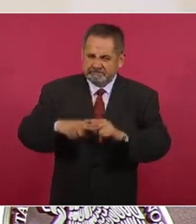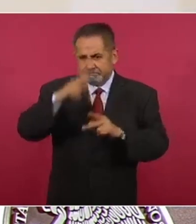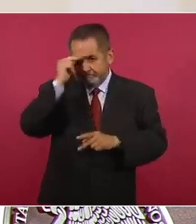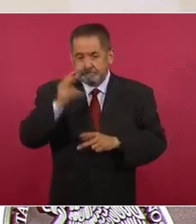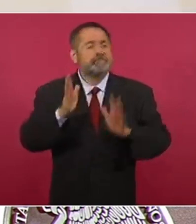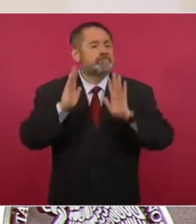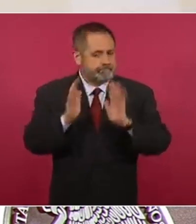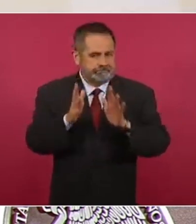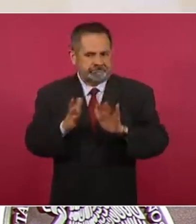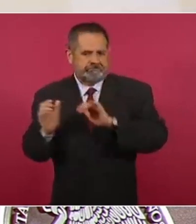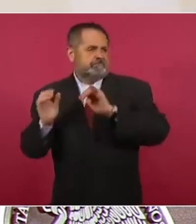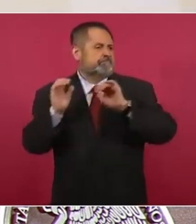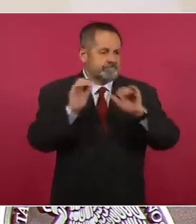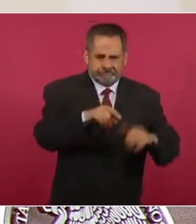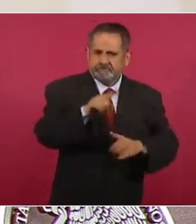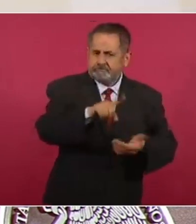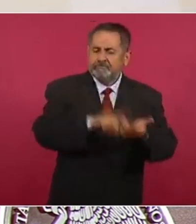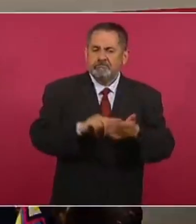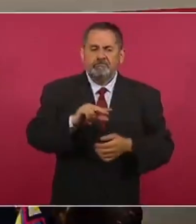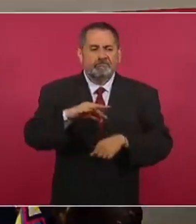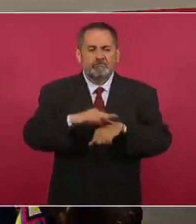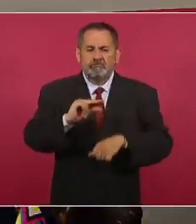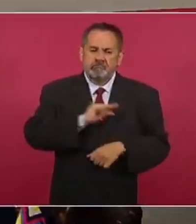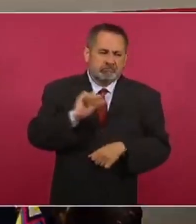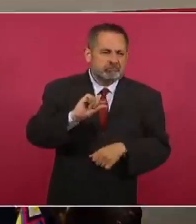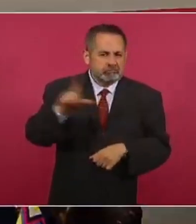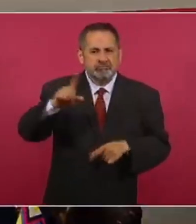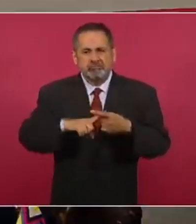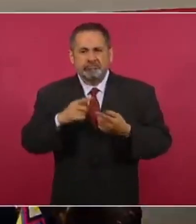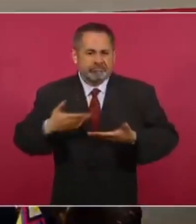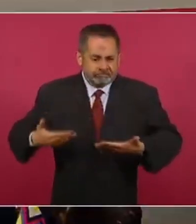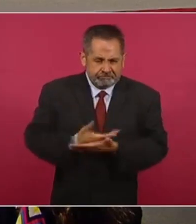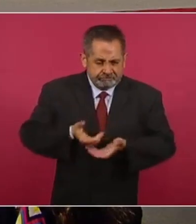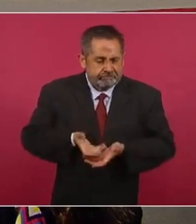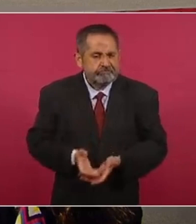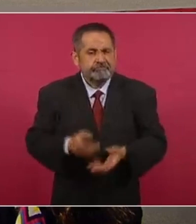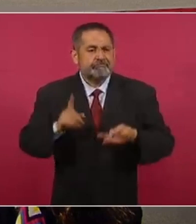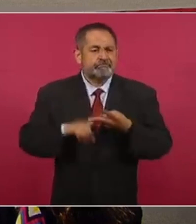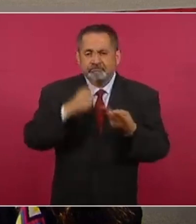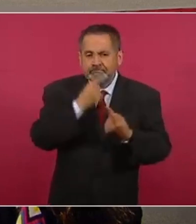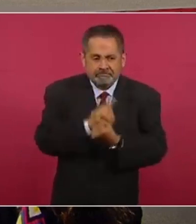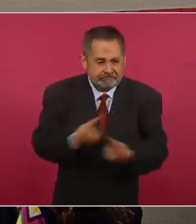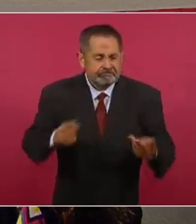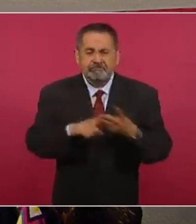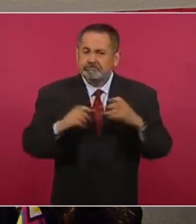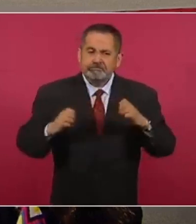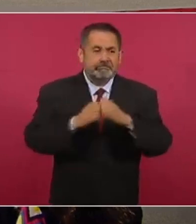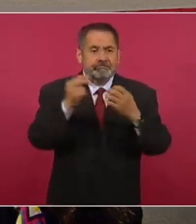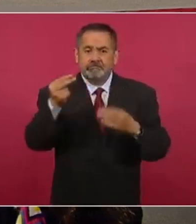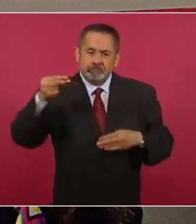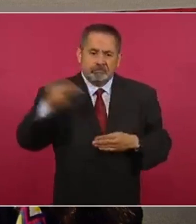especialistas de ginecología y obstetricia pediatría también medicina familiar urgencias y una cosa muy importante